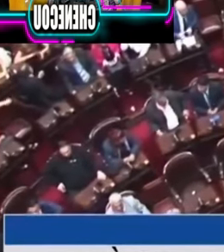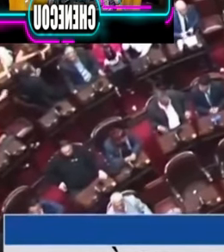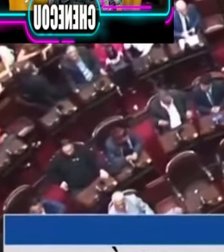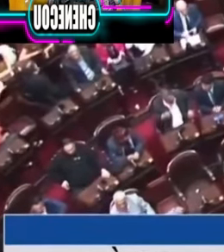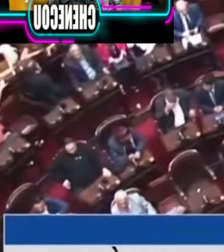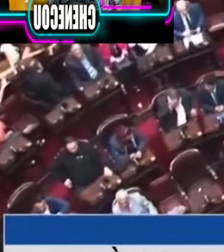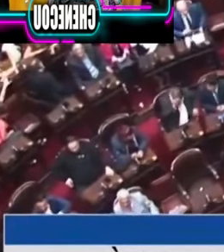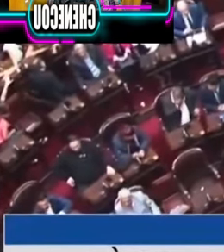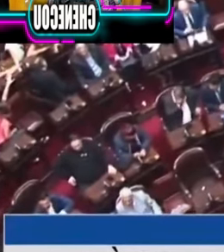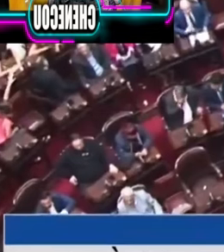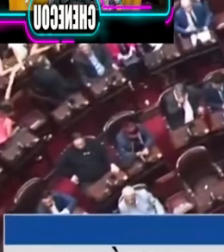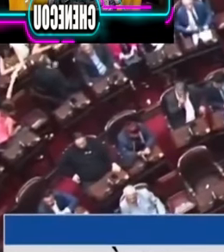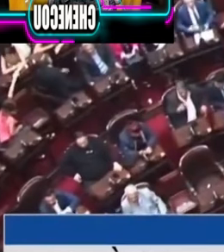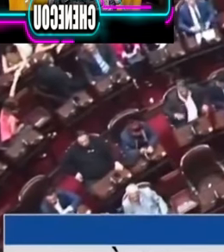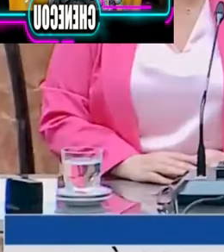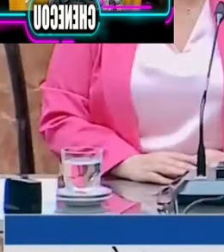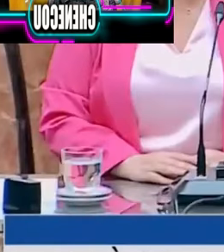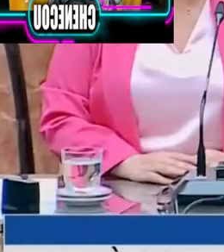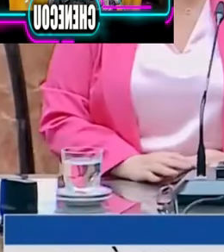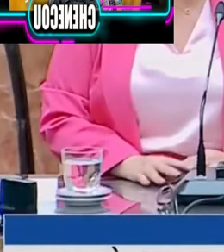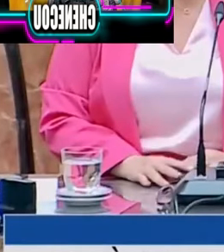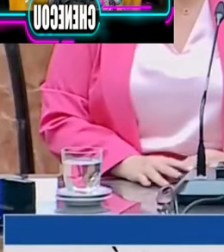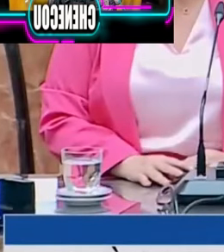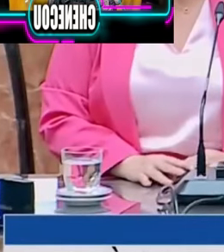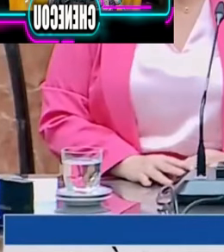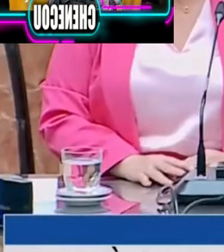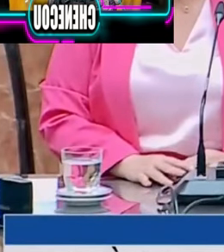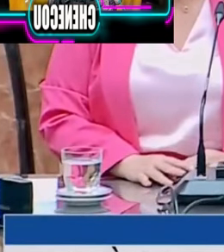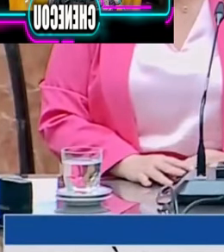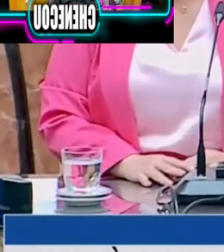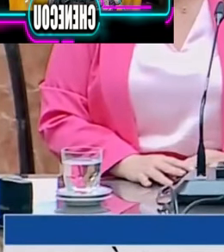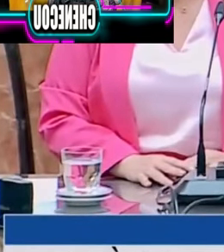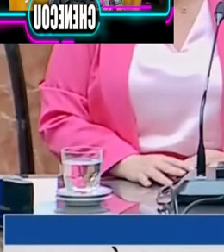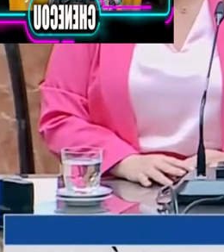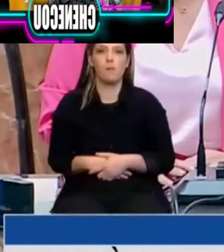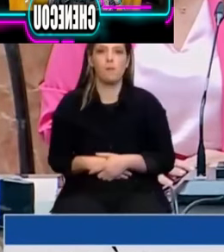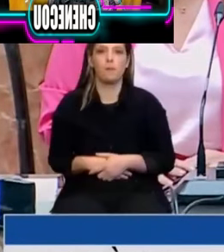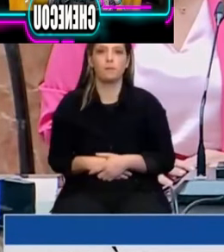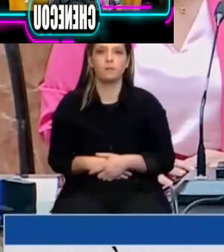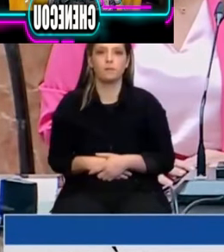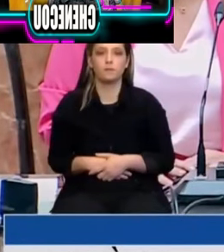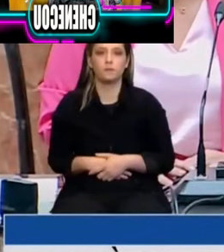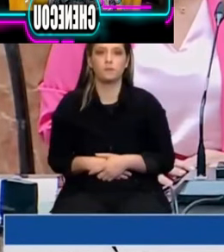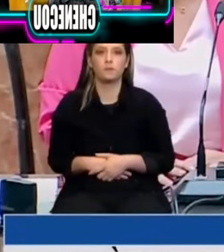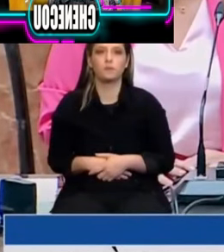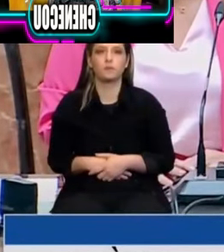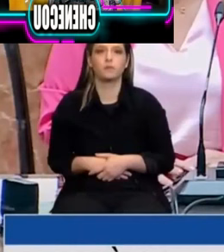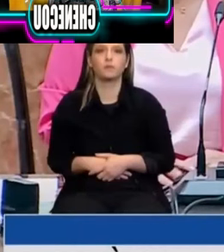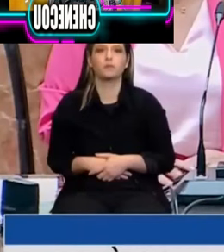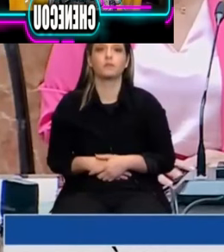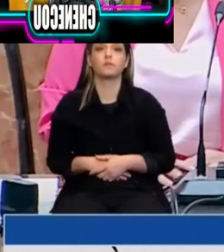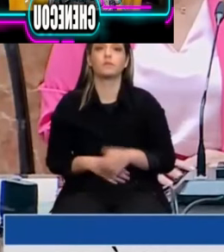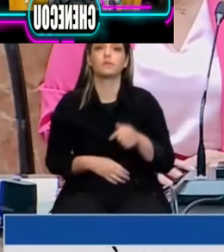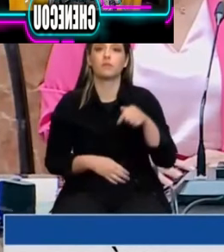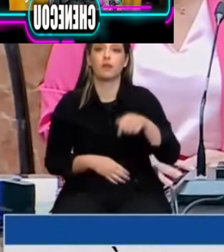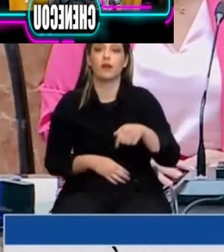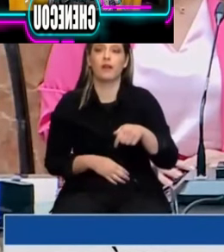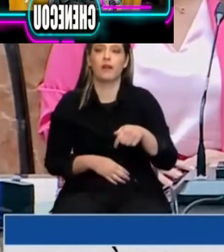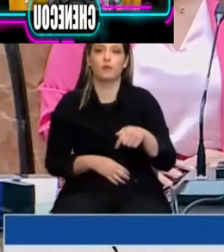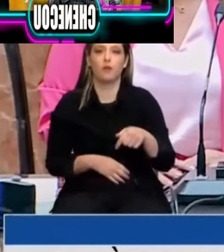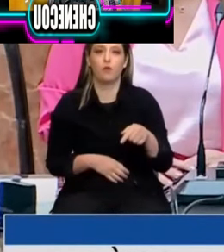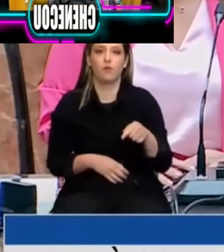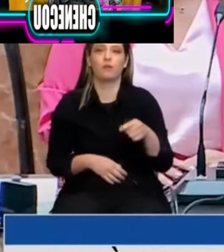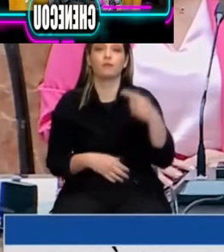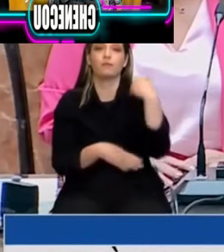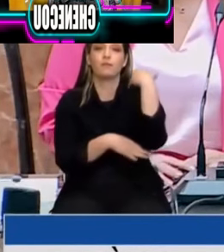hacer ninguna declaración, tampoco se esperaba. Ahí sí las... Kirchner con quórum reglamentario declaramos abierta la sesión